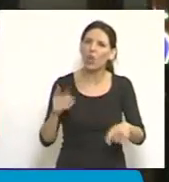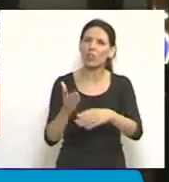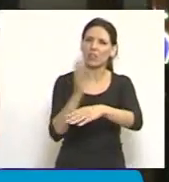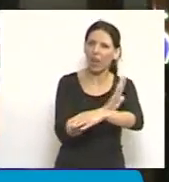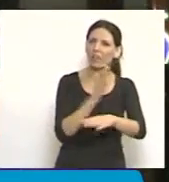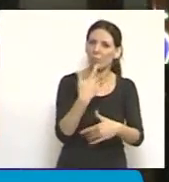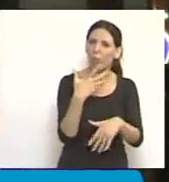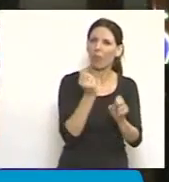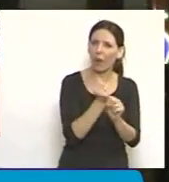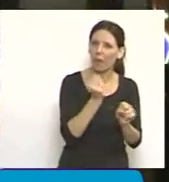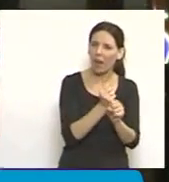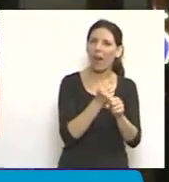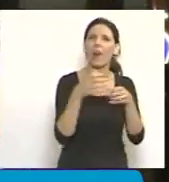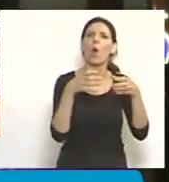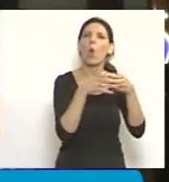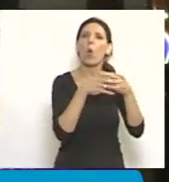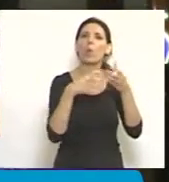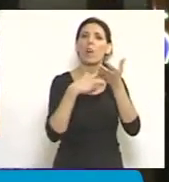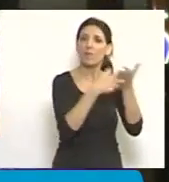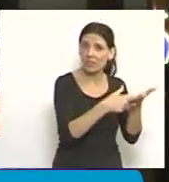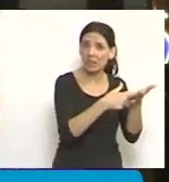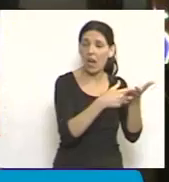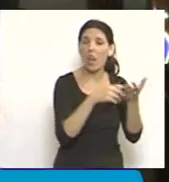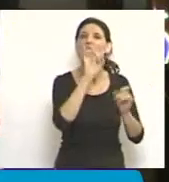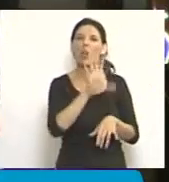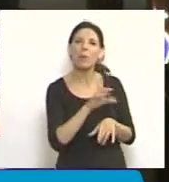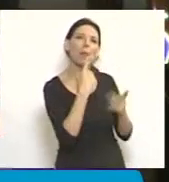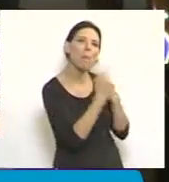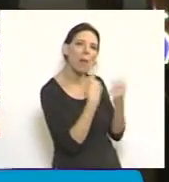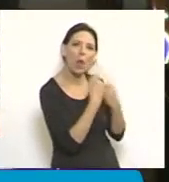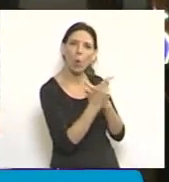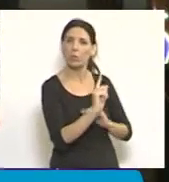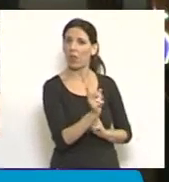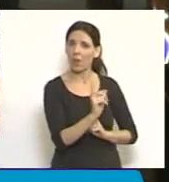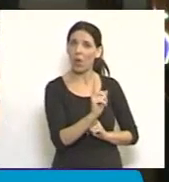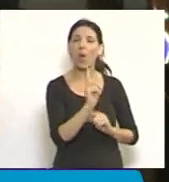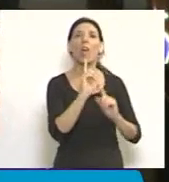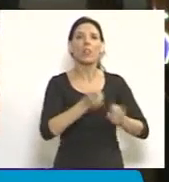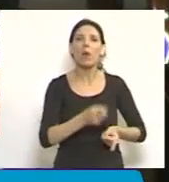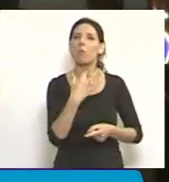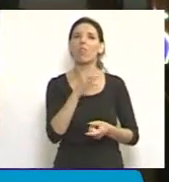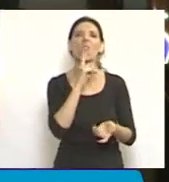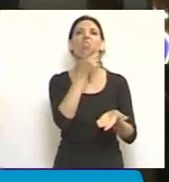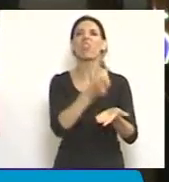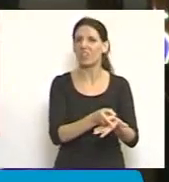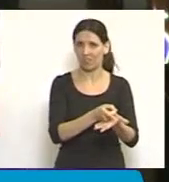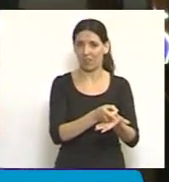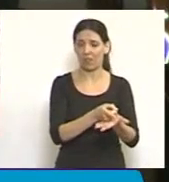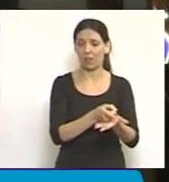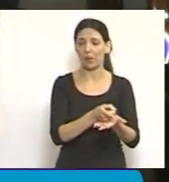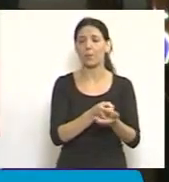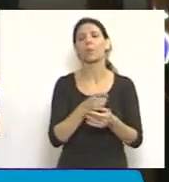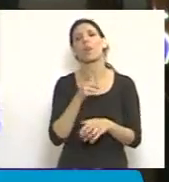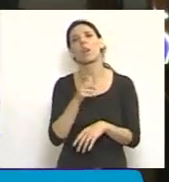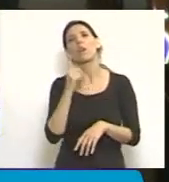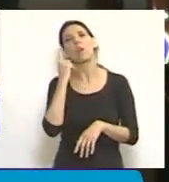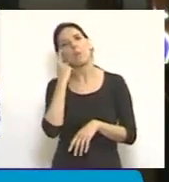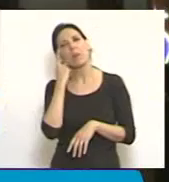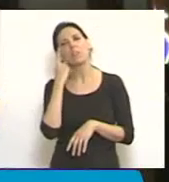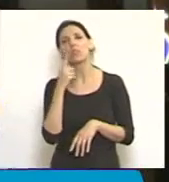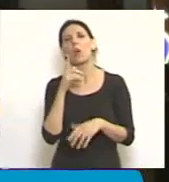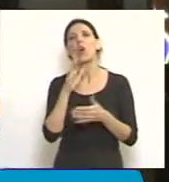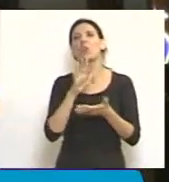un juicio de destitución a cualquiera de los funcionarios de la Fiscalía, de la Procuración General. Es